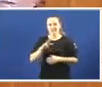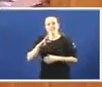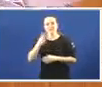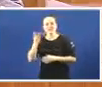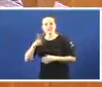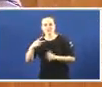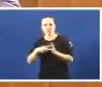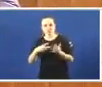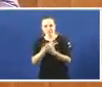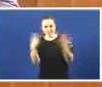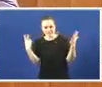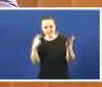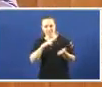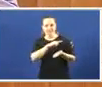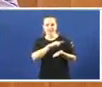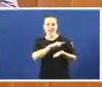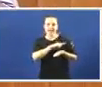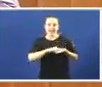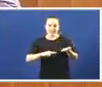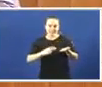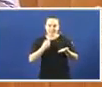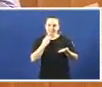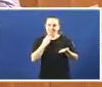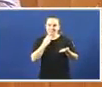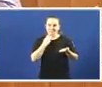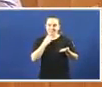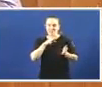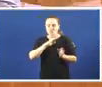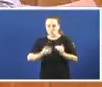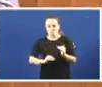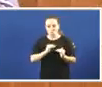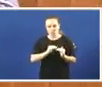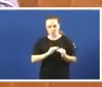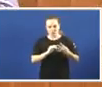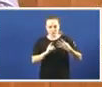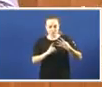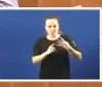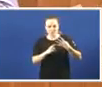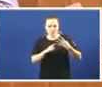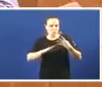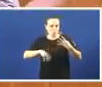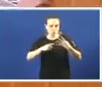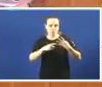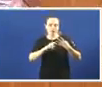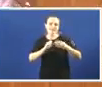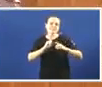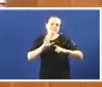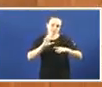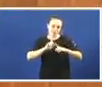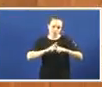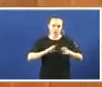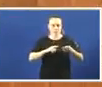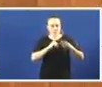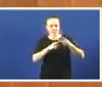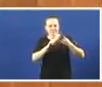en porcentaxe, Galicia é a penúltima comunidade autónoma. Só estamos mellor que Extremadura. En ese